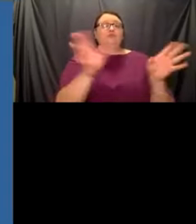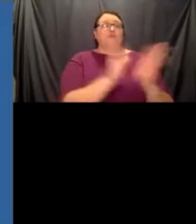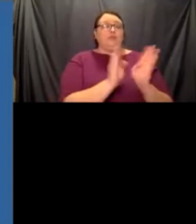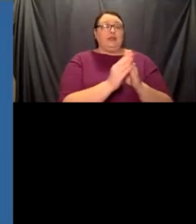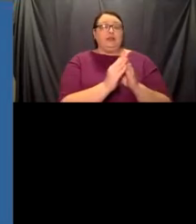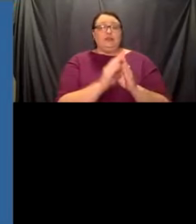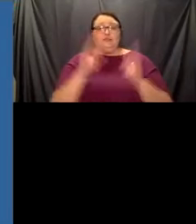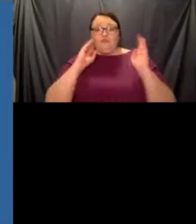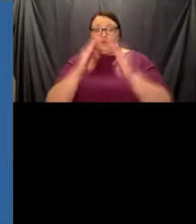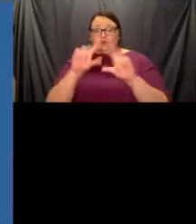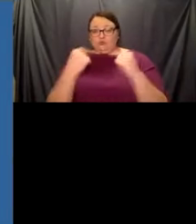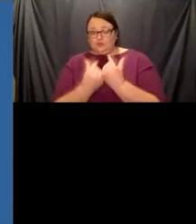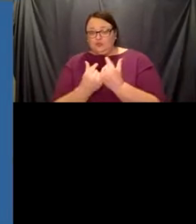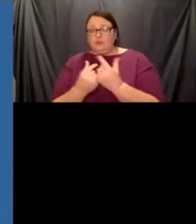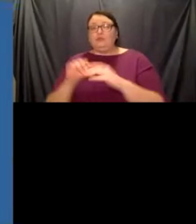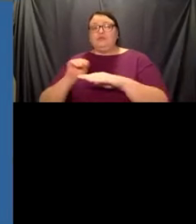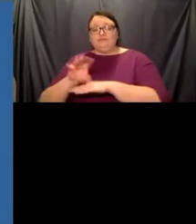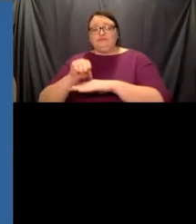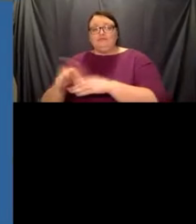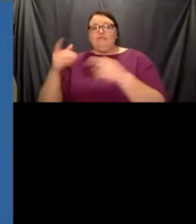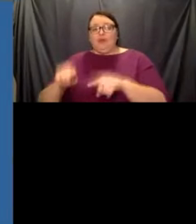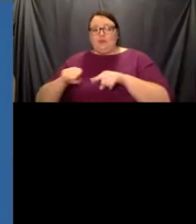Necesidades prioritarias.